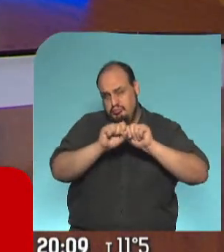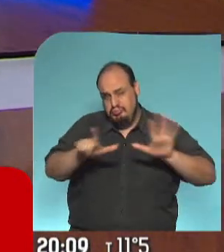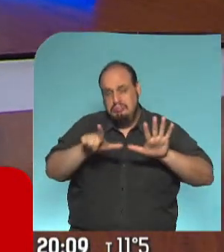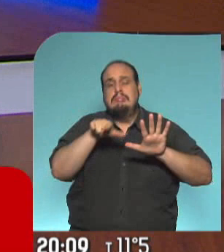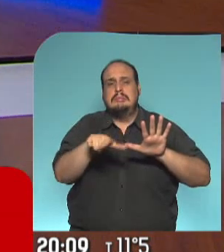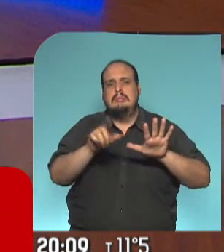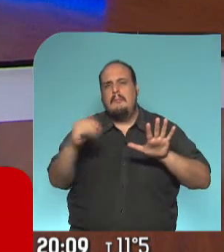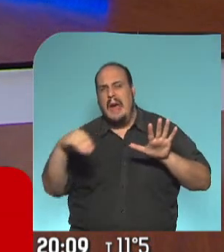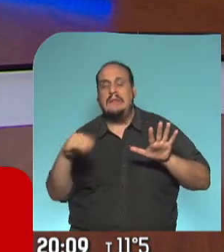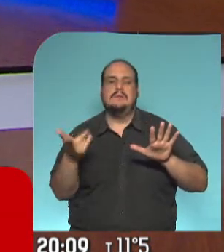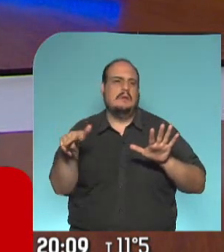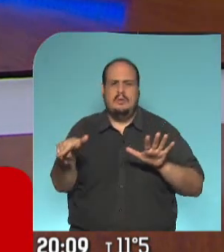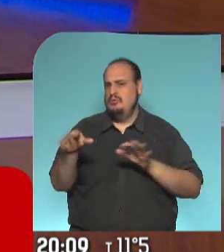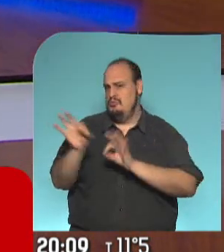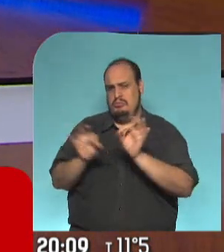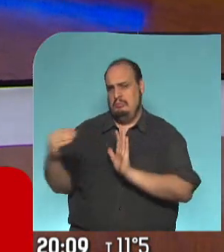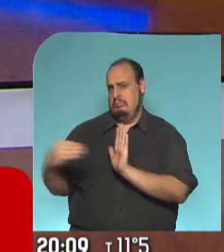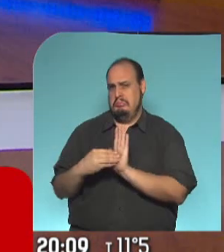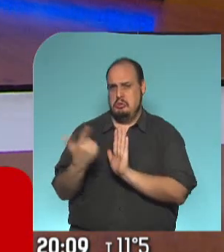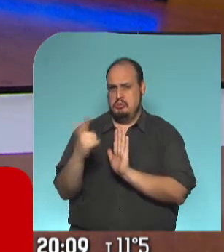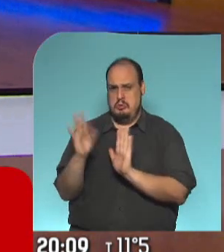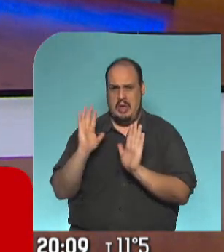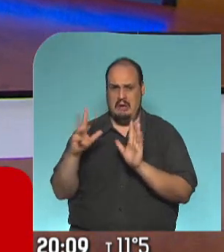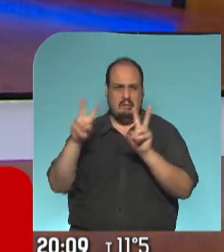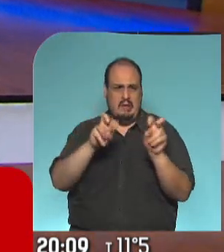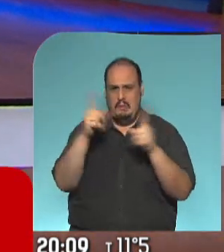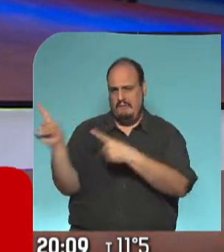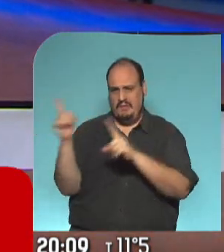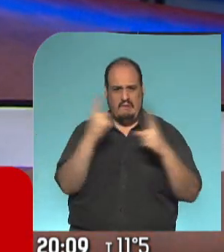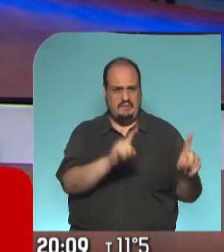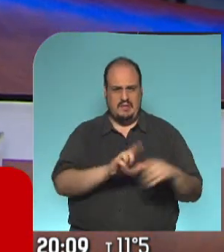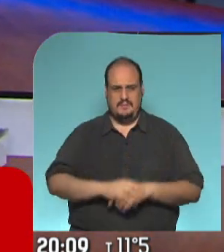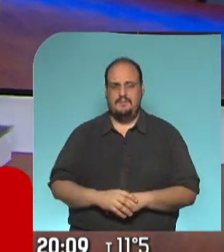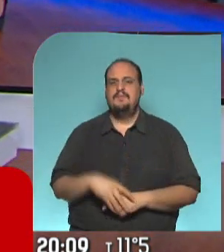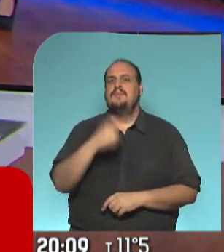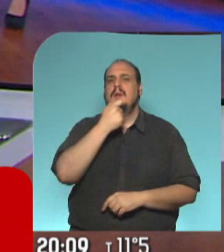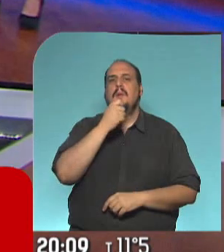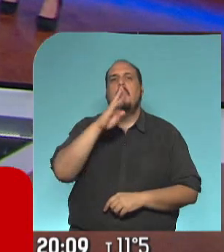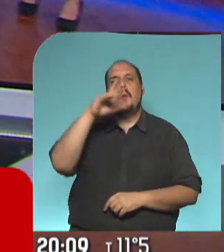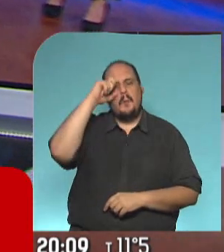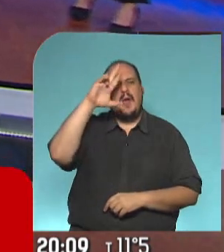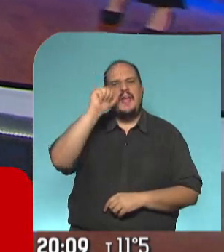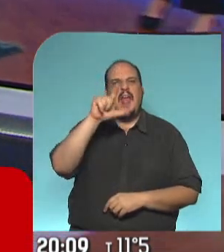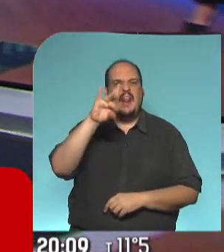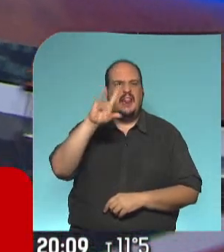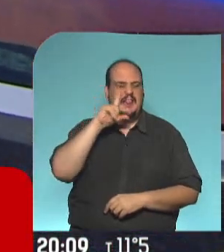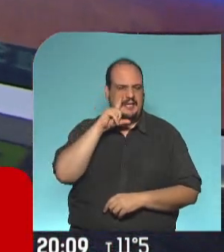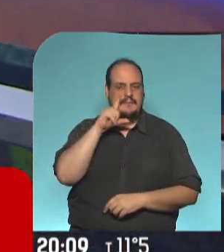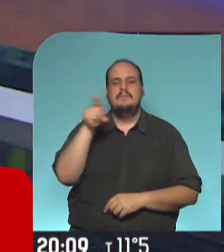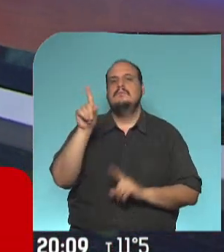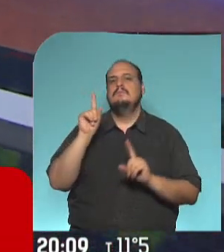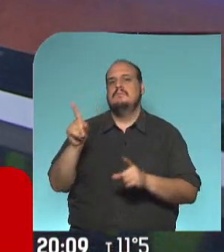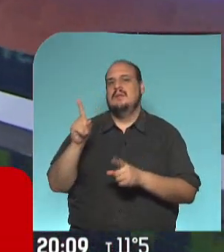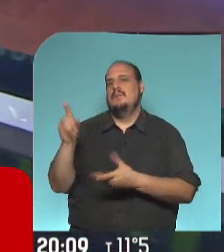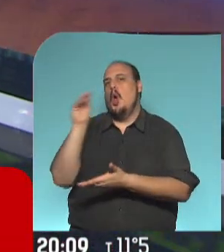estar presentado en el proyecto que se va a girar al Senado. Vamos con un nombre propio, Carlos Beraldi, que es uno de ellos, abogado de Cristina Fernández